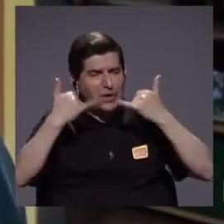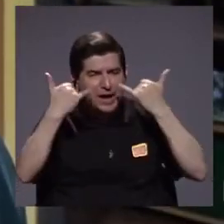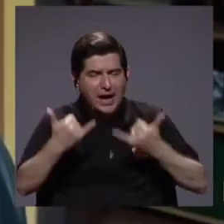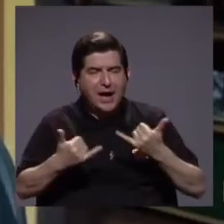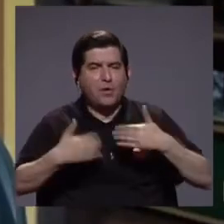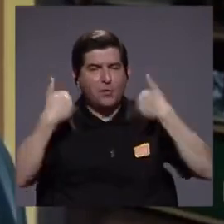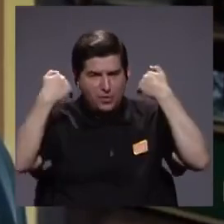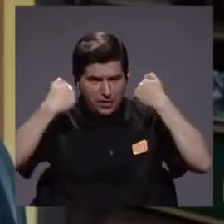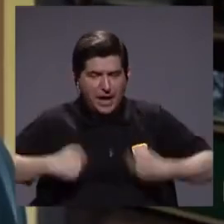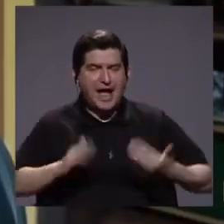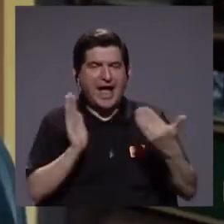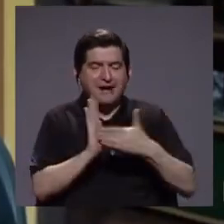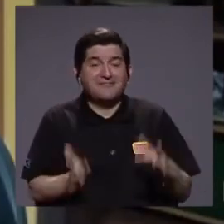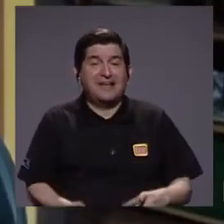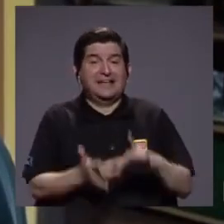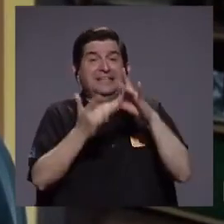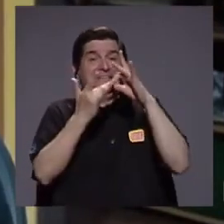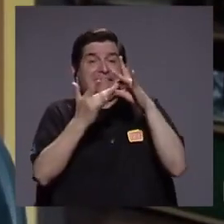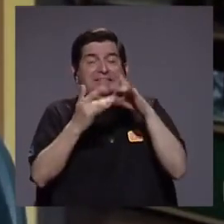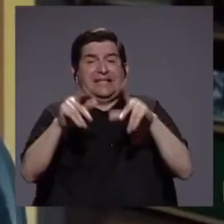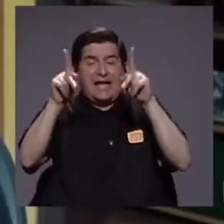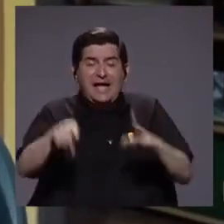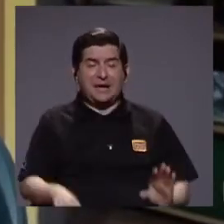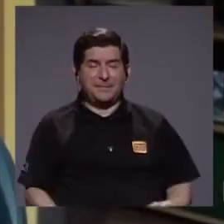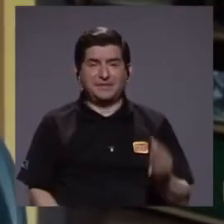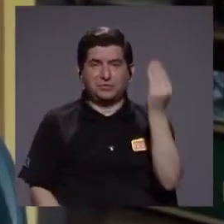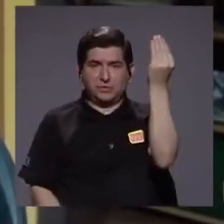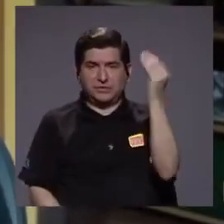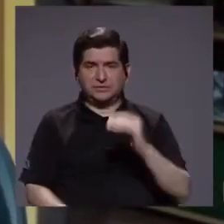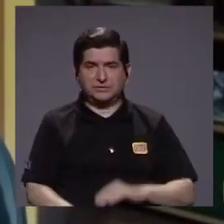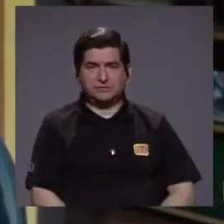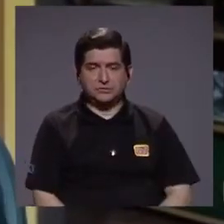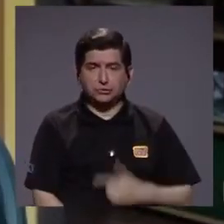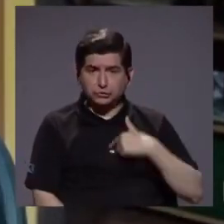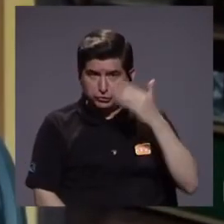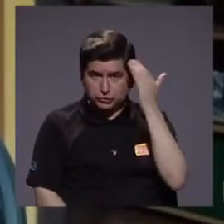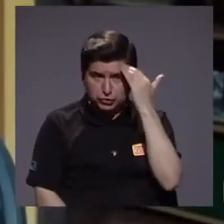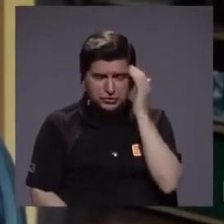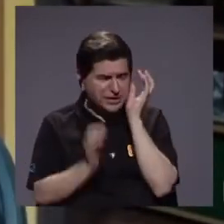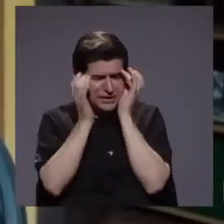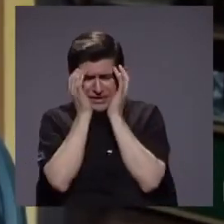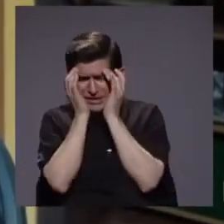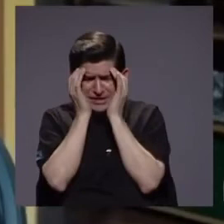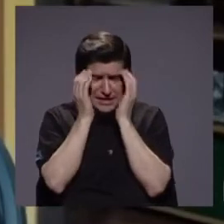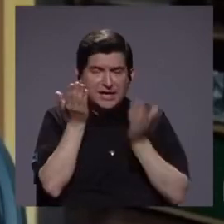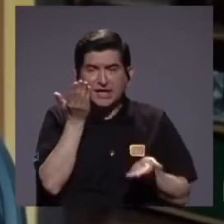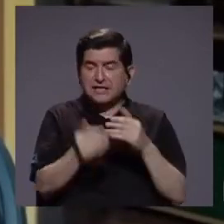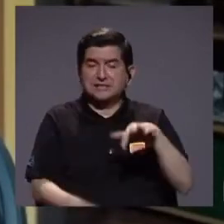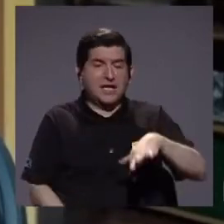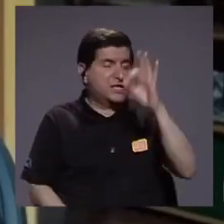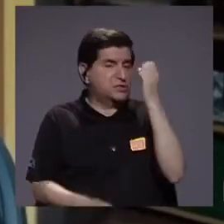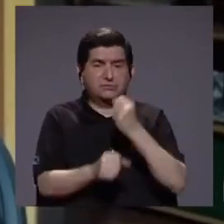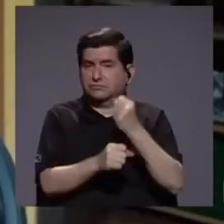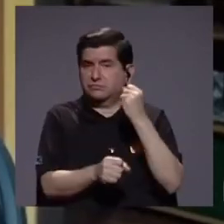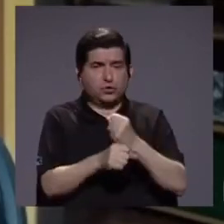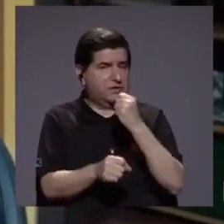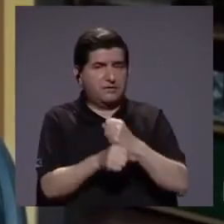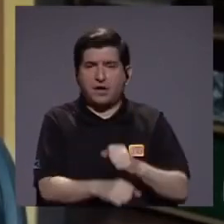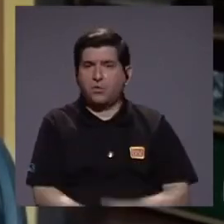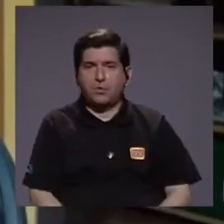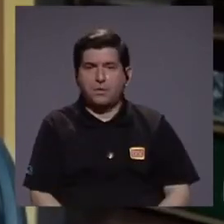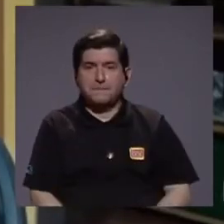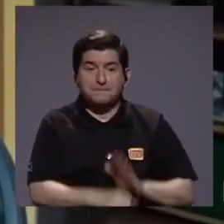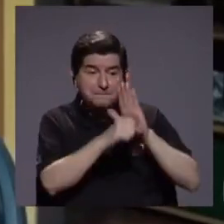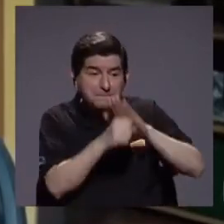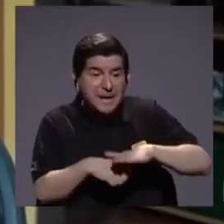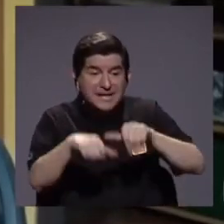atraviesa la humanidad afecta particularmente a las personas jóvenes. Sé que les angustia la posibilidad de no encontrar trabajo, la